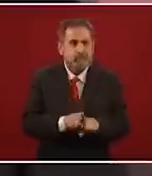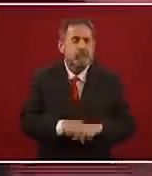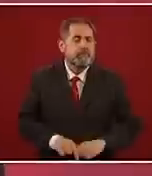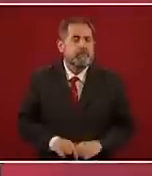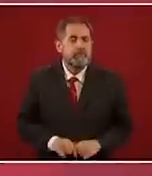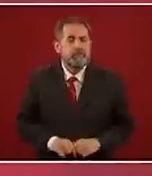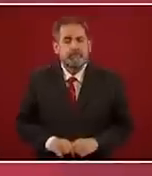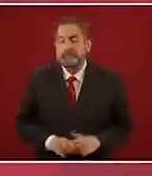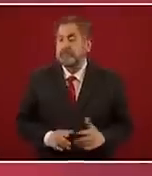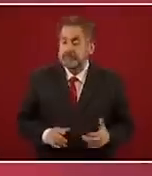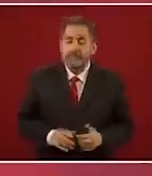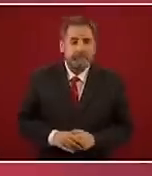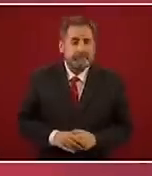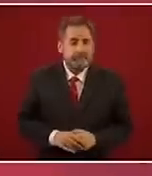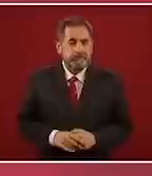Y